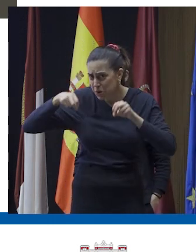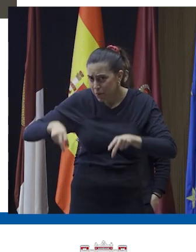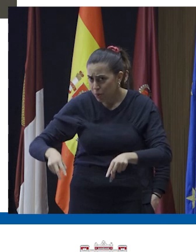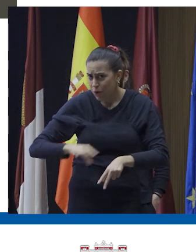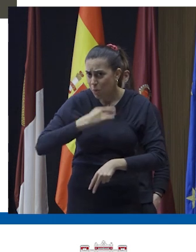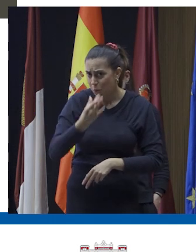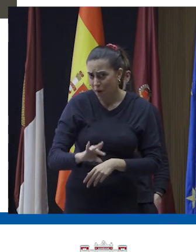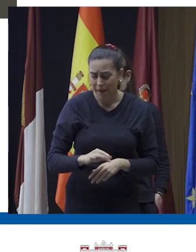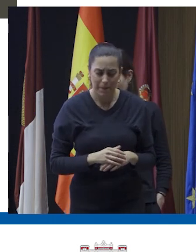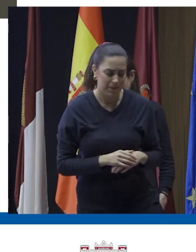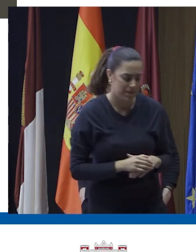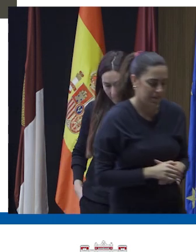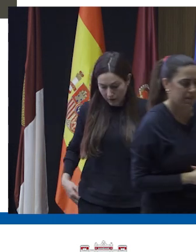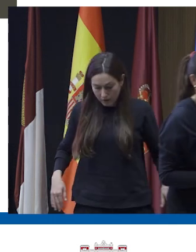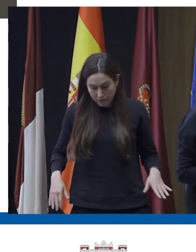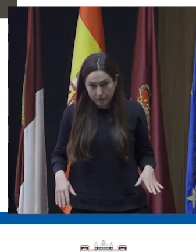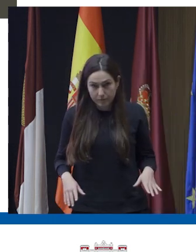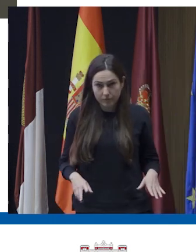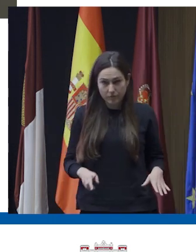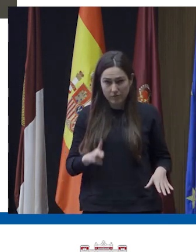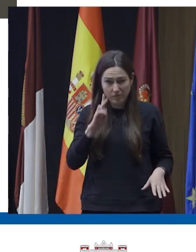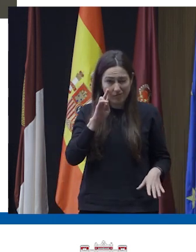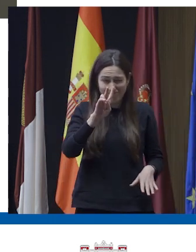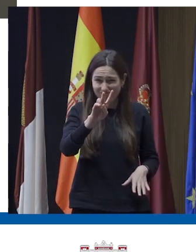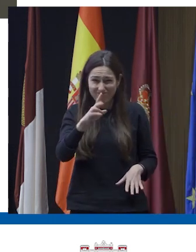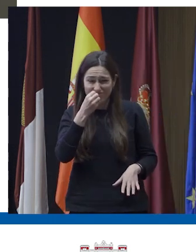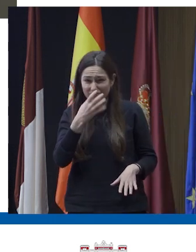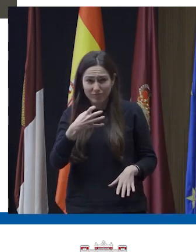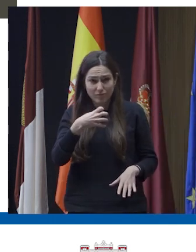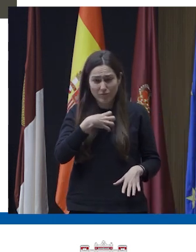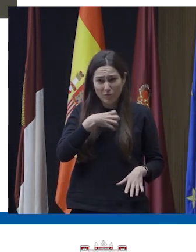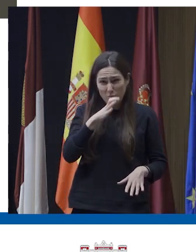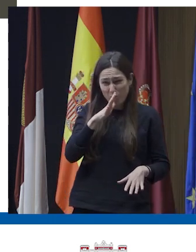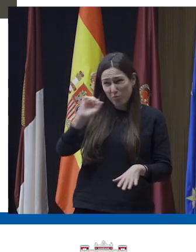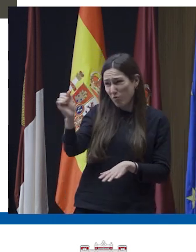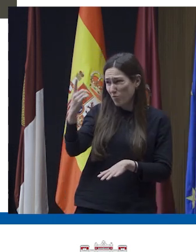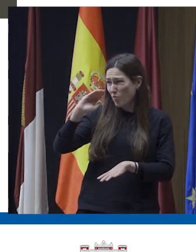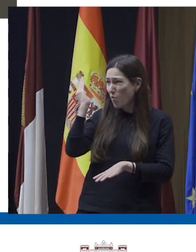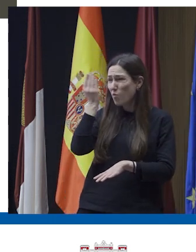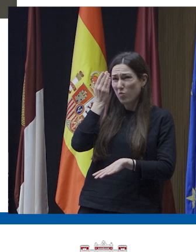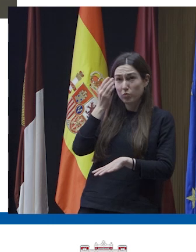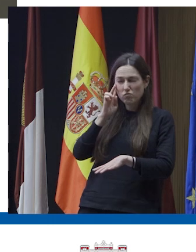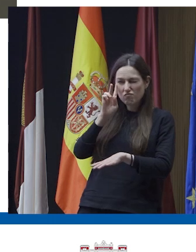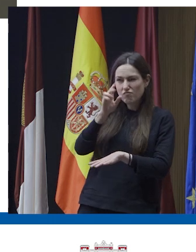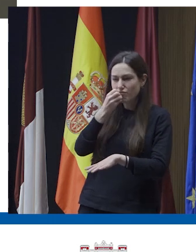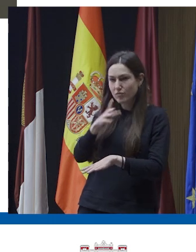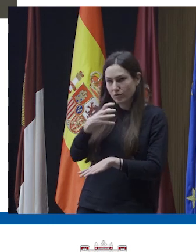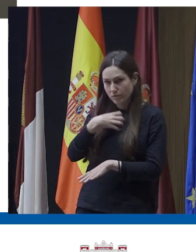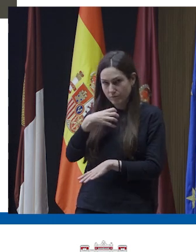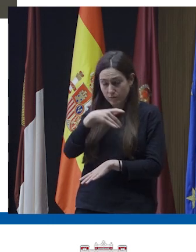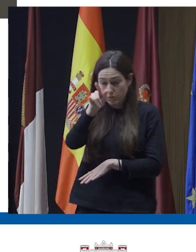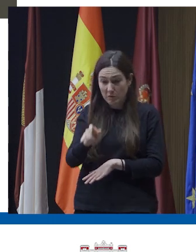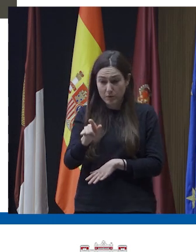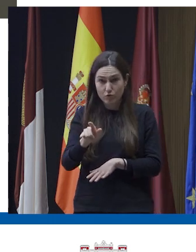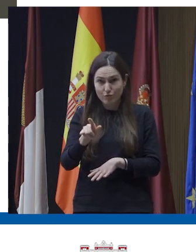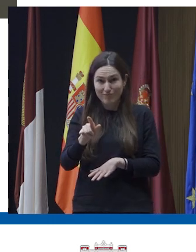poquitos meses y es muy incapacitante a nivel visual, ¿vale? Esta produce mucho deslumbramiento y cualquier persona que tenga esta